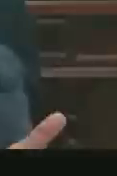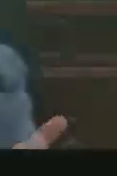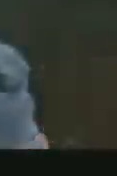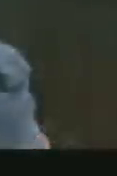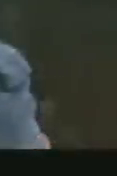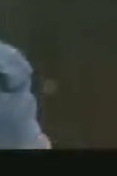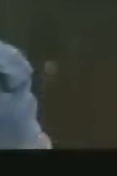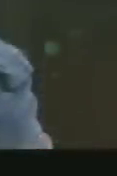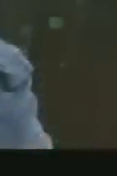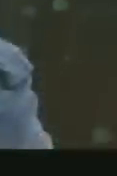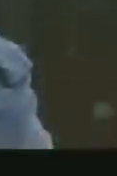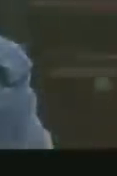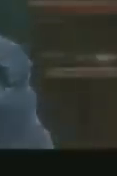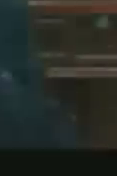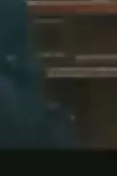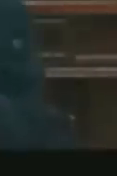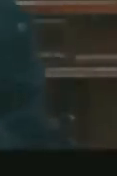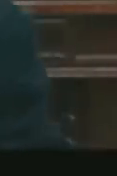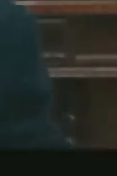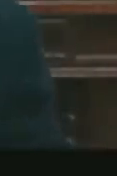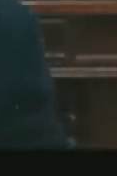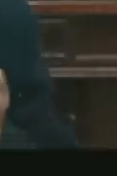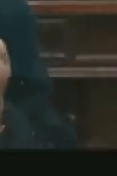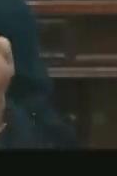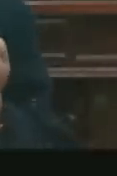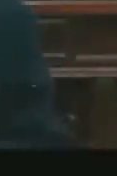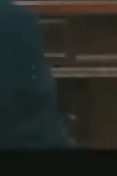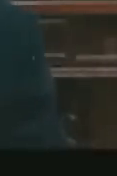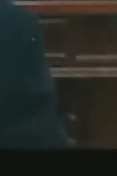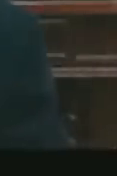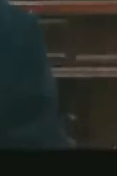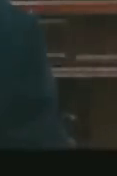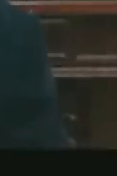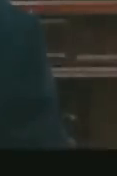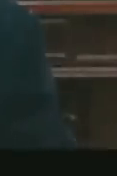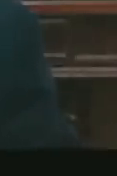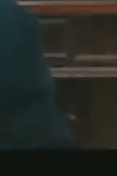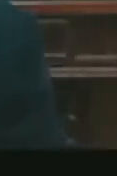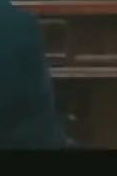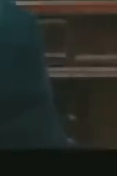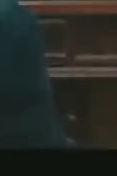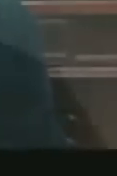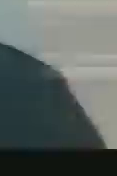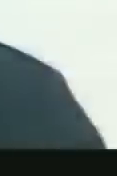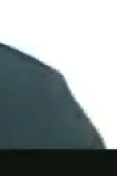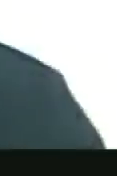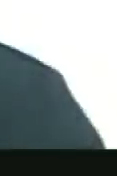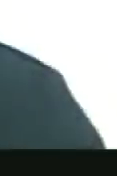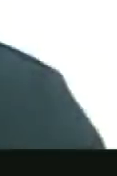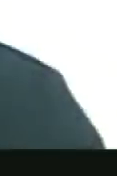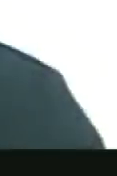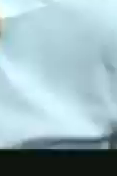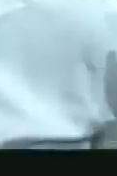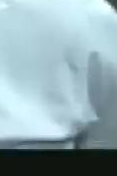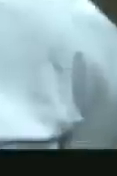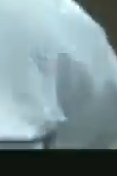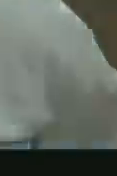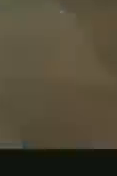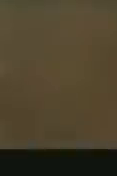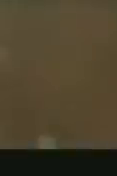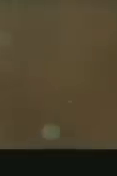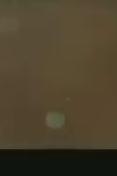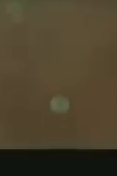pues. Como la vida. Y una de las cosas esencialmente nuevas en nuestro modelo es una nueva